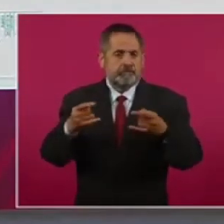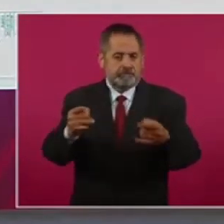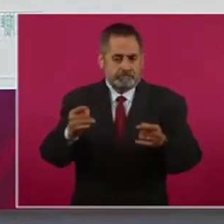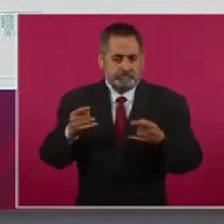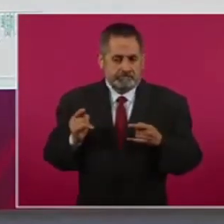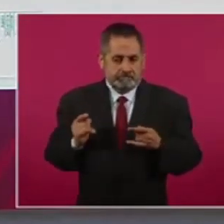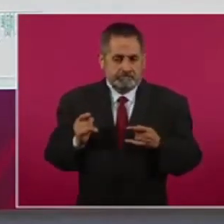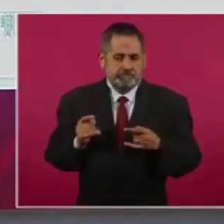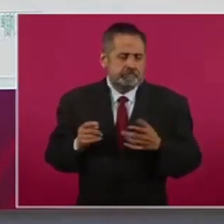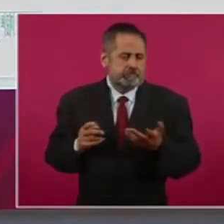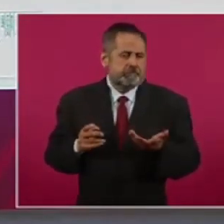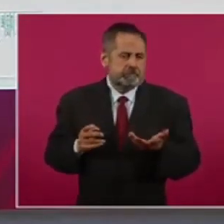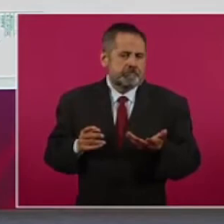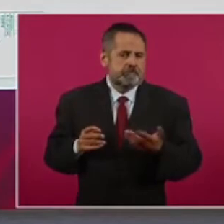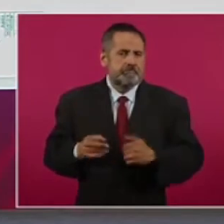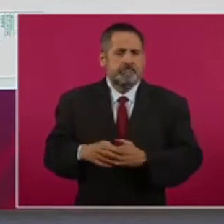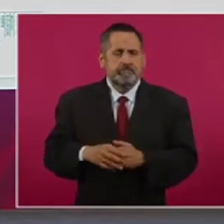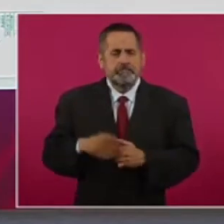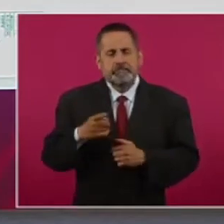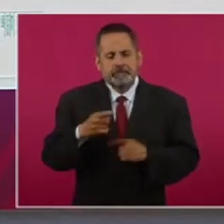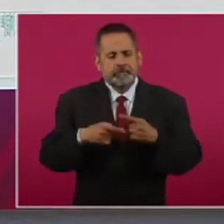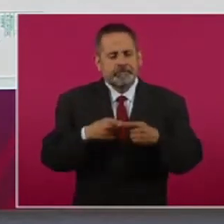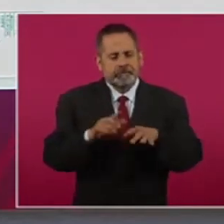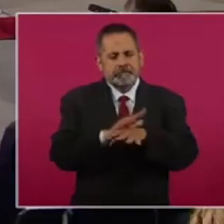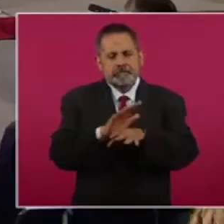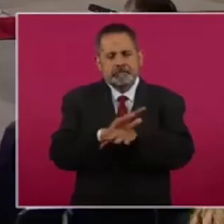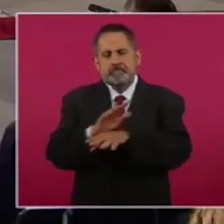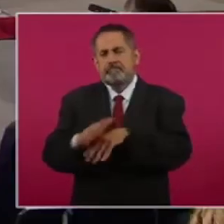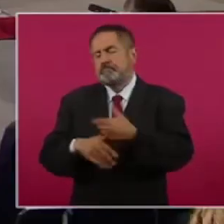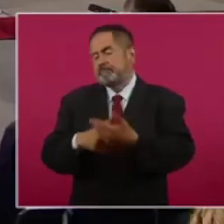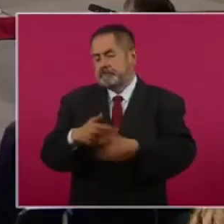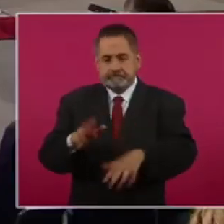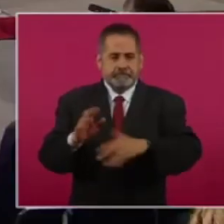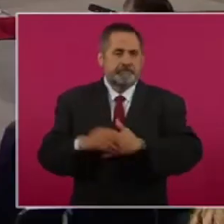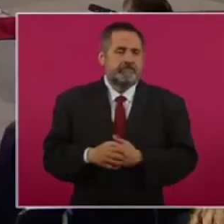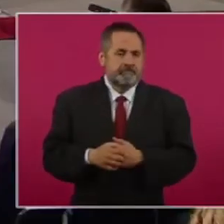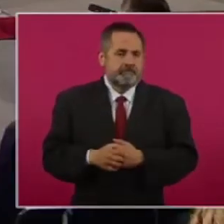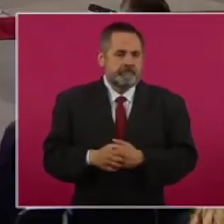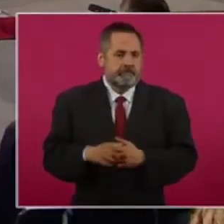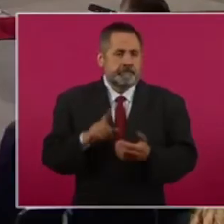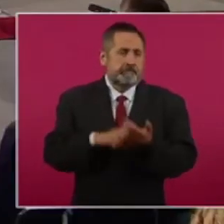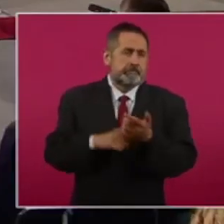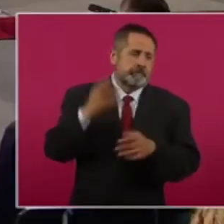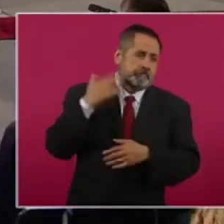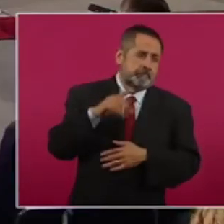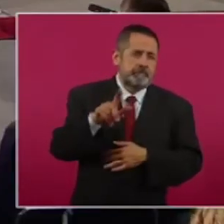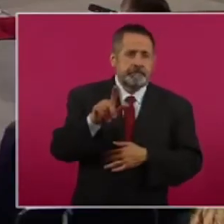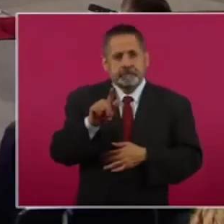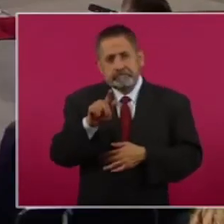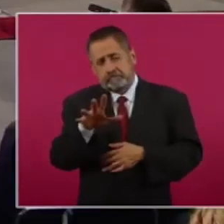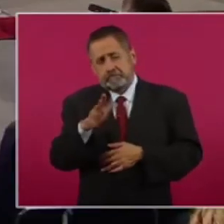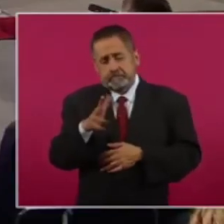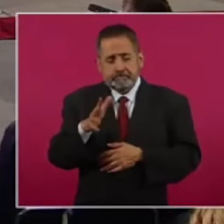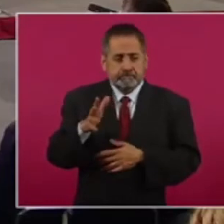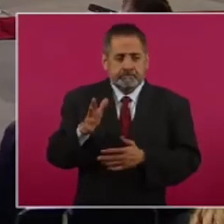y ahí empezó a cambiar, pero bueno, hablo de 75